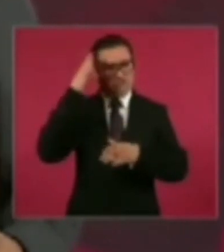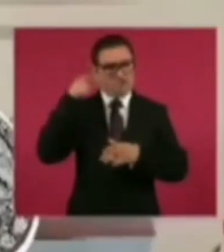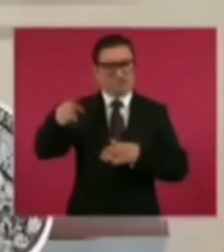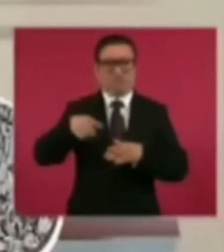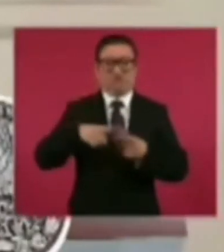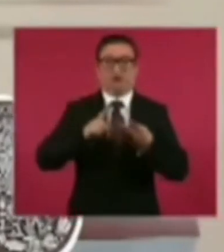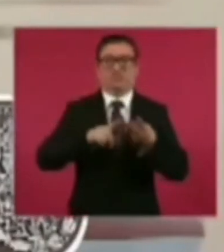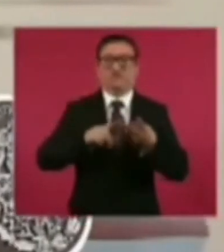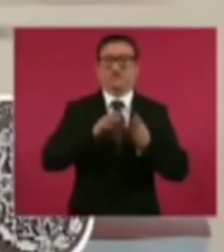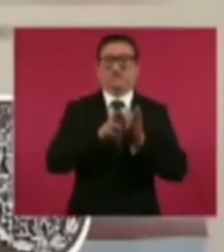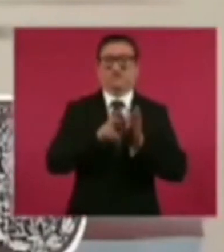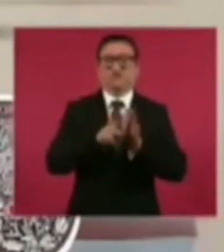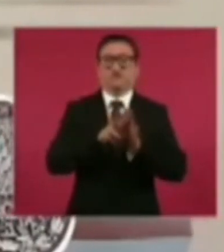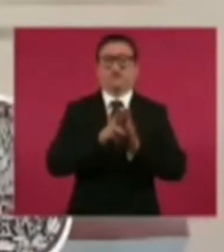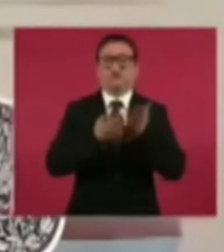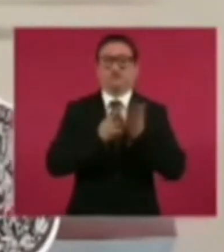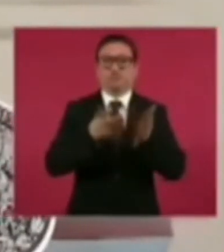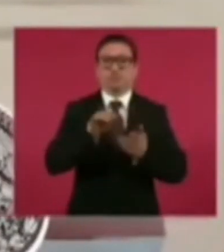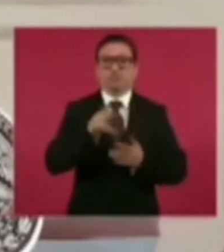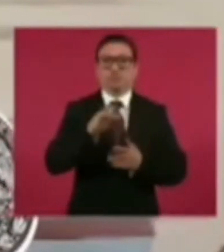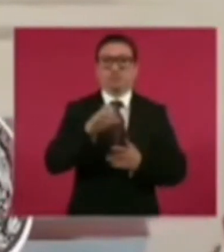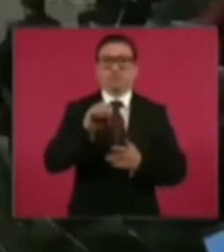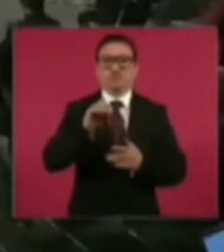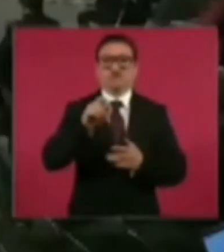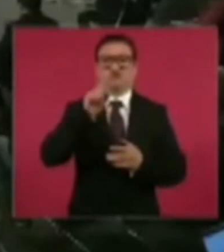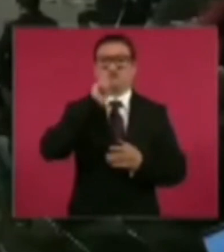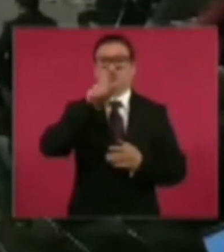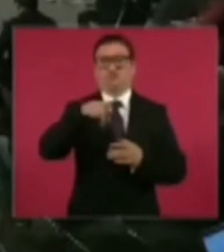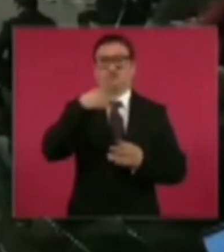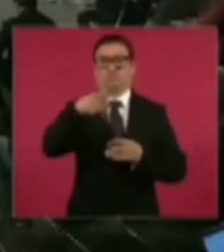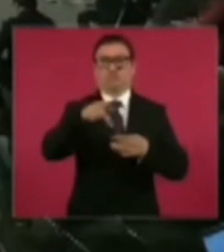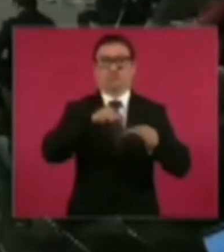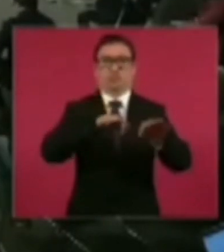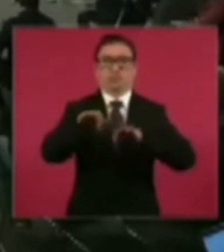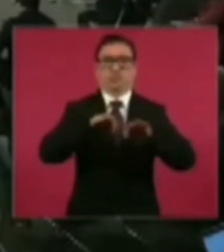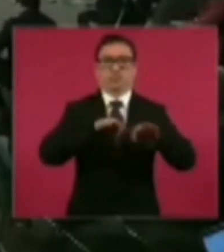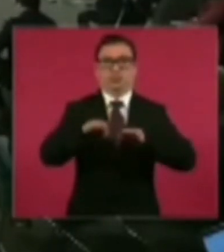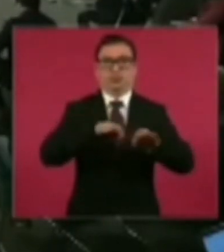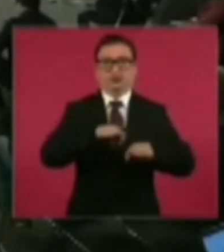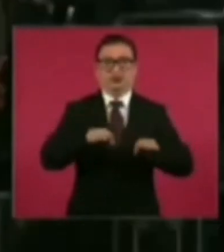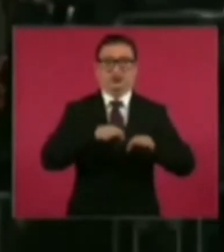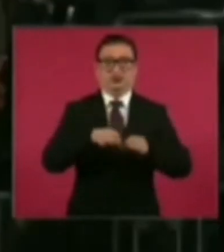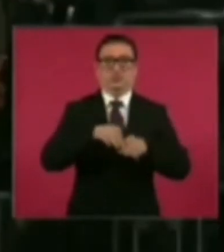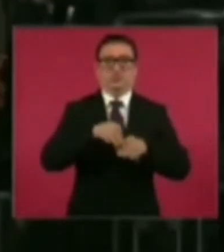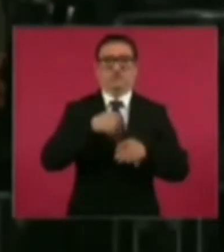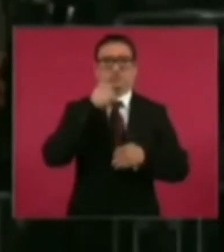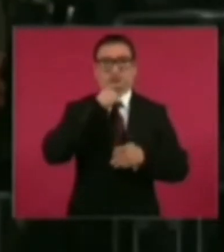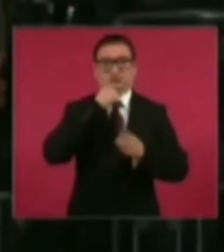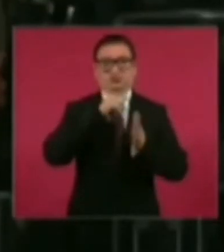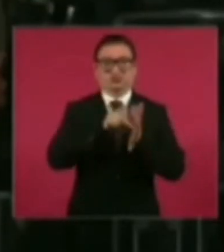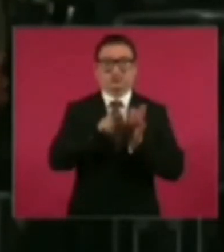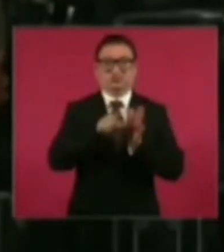revista en la que tú trabajas, y muchos otros medios